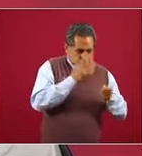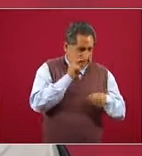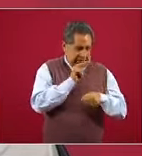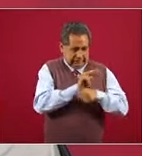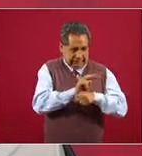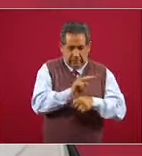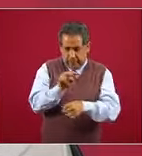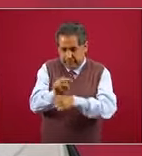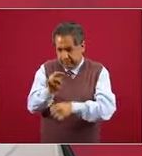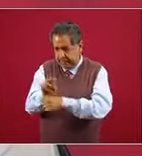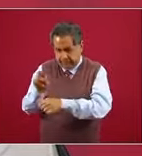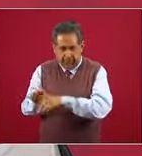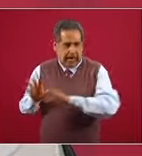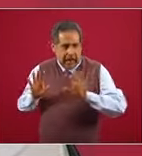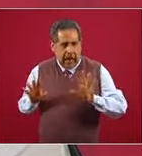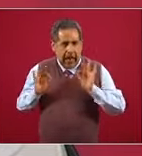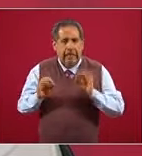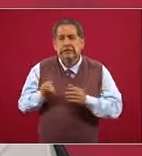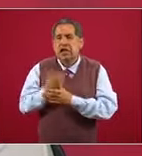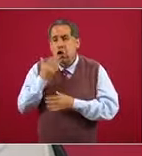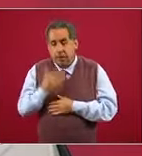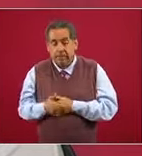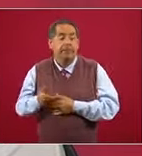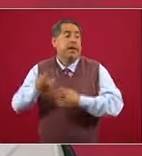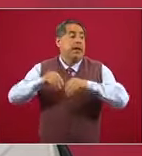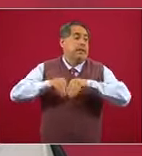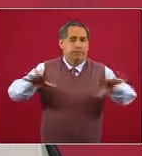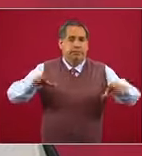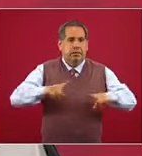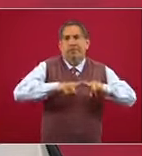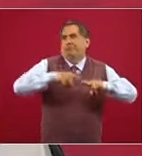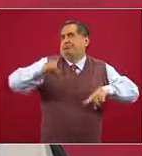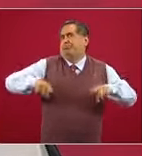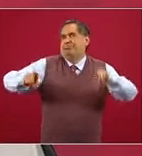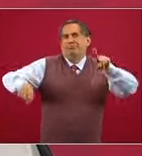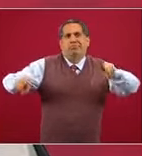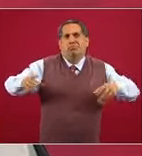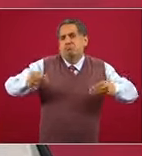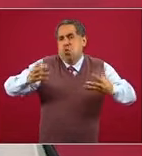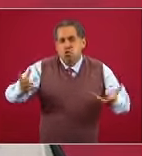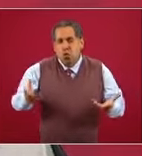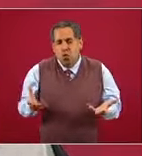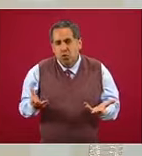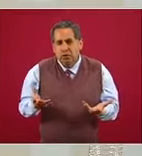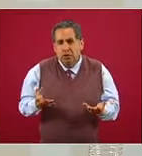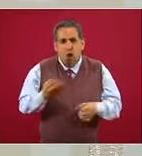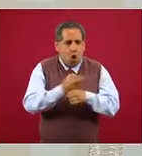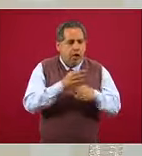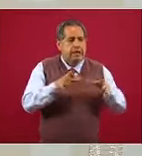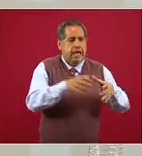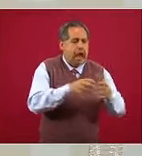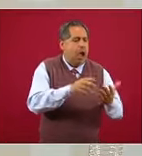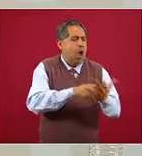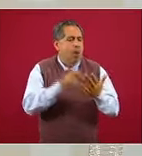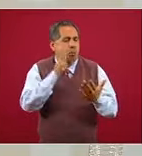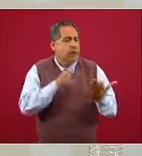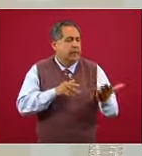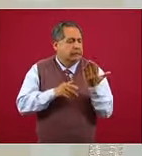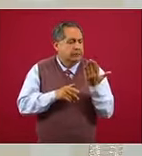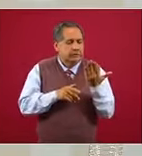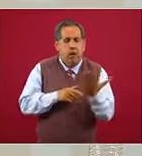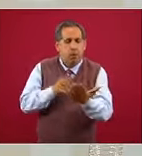tienes una población de ciertas características, edades, sexo, todo eso, demuestras una